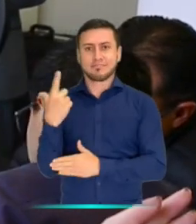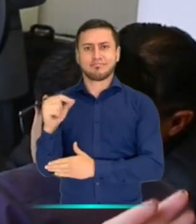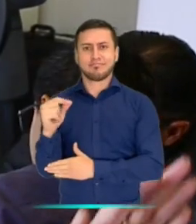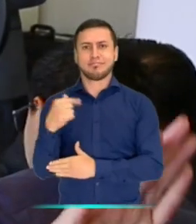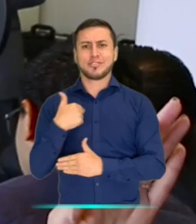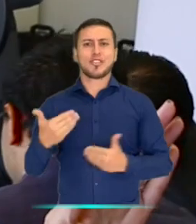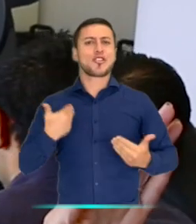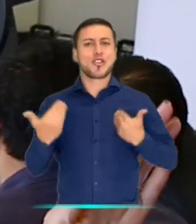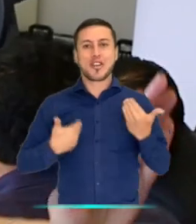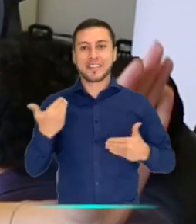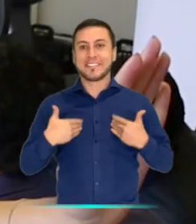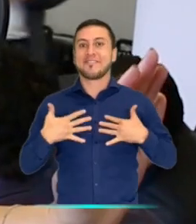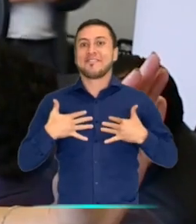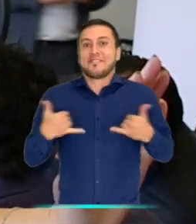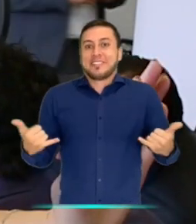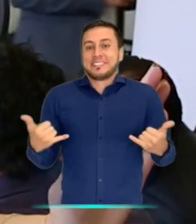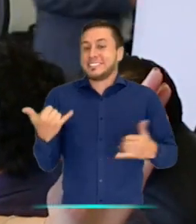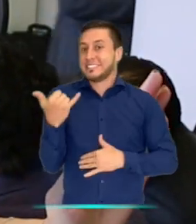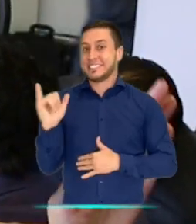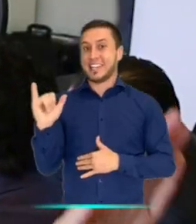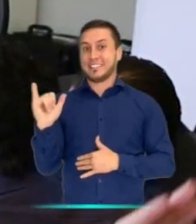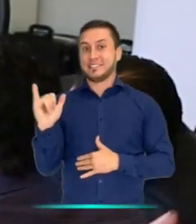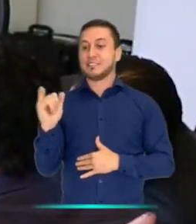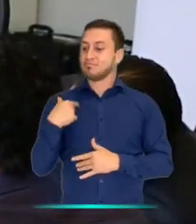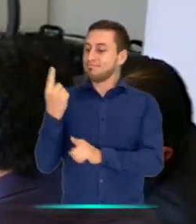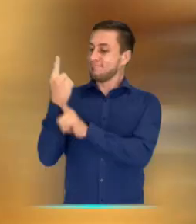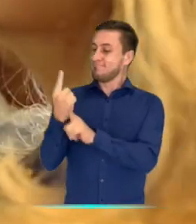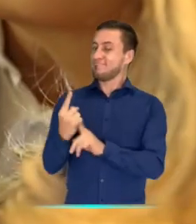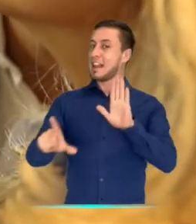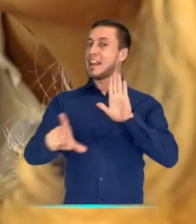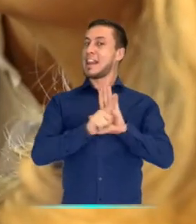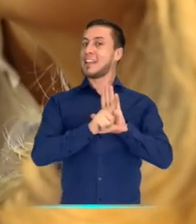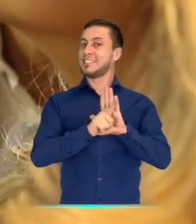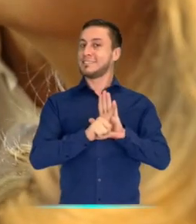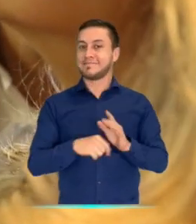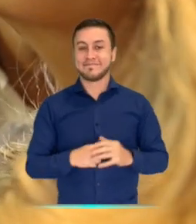ya estoy cumpliendo con la ley.